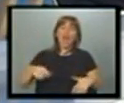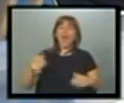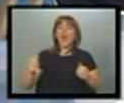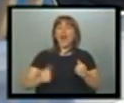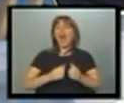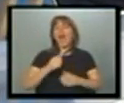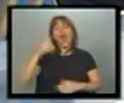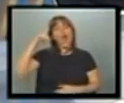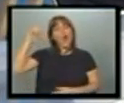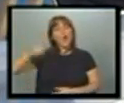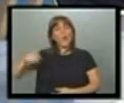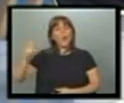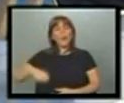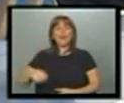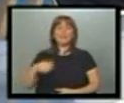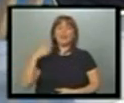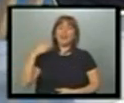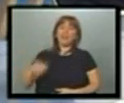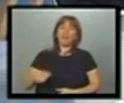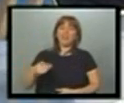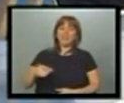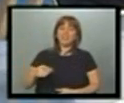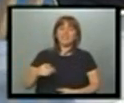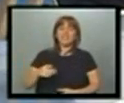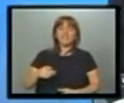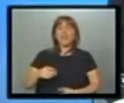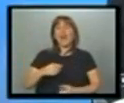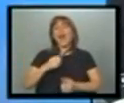tengamos que hacerle juicio a los